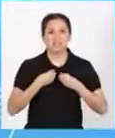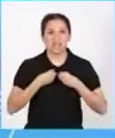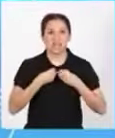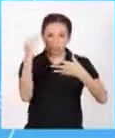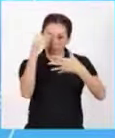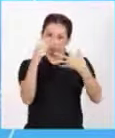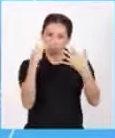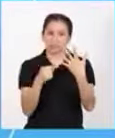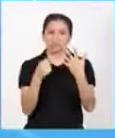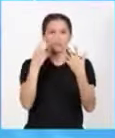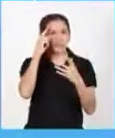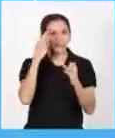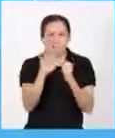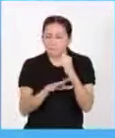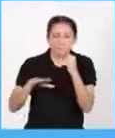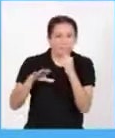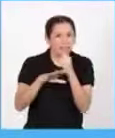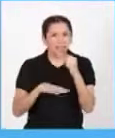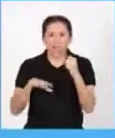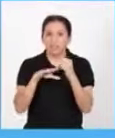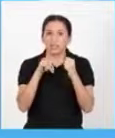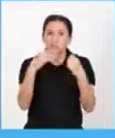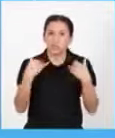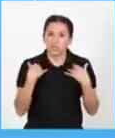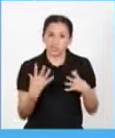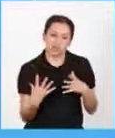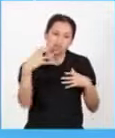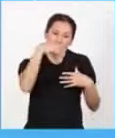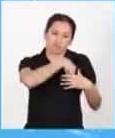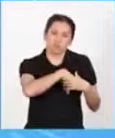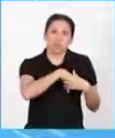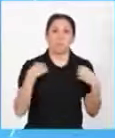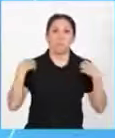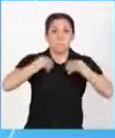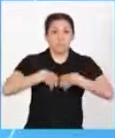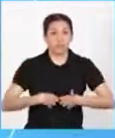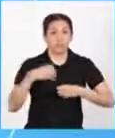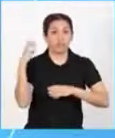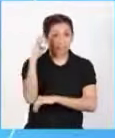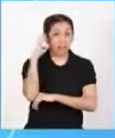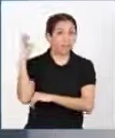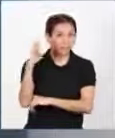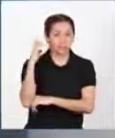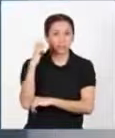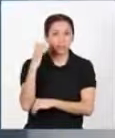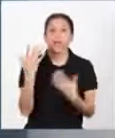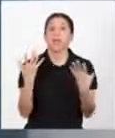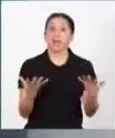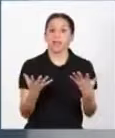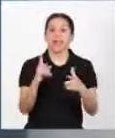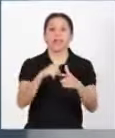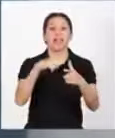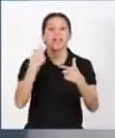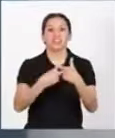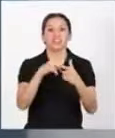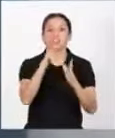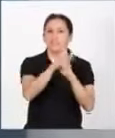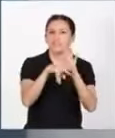dio las pautas para saber lo mínimo indispensable que debe tener la mochila de emergencia. Entonces,